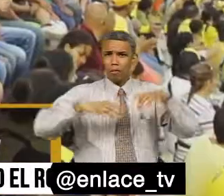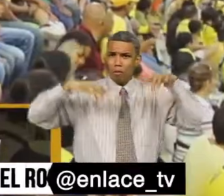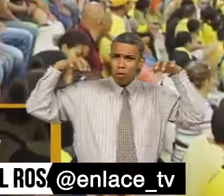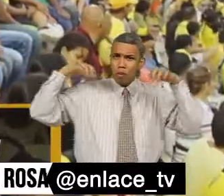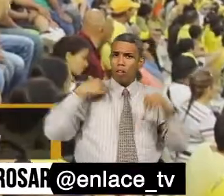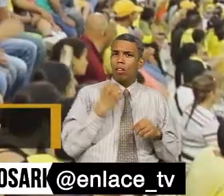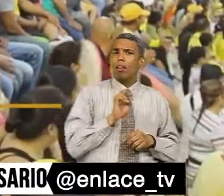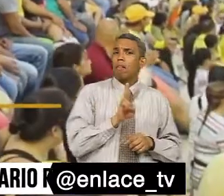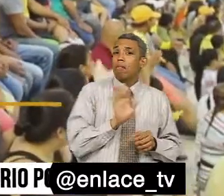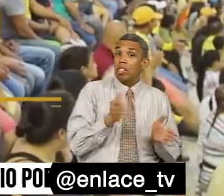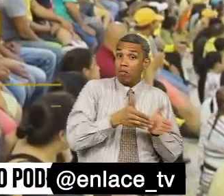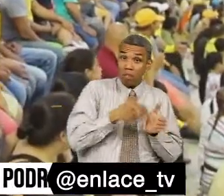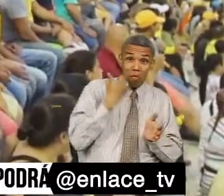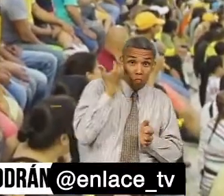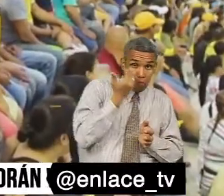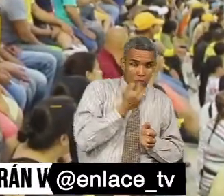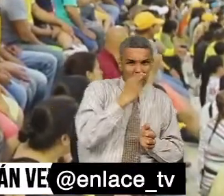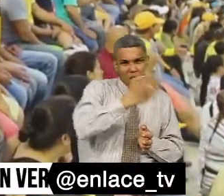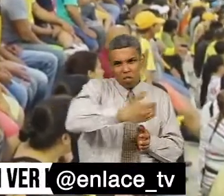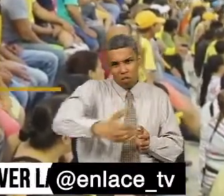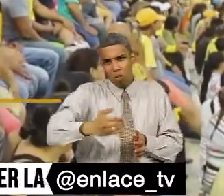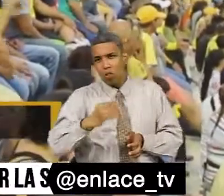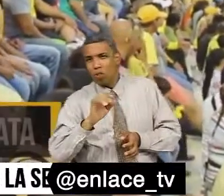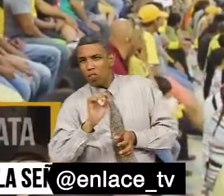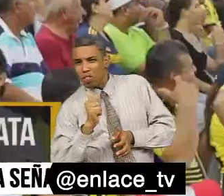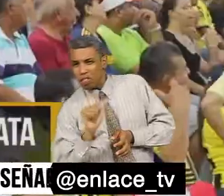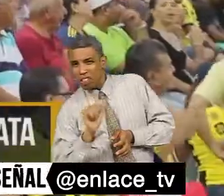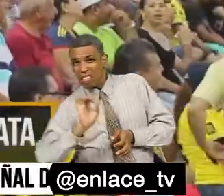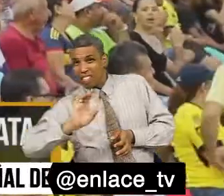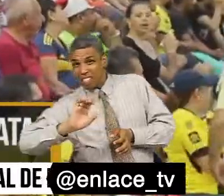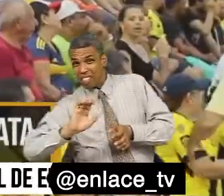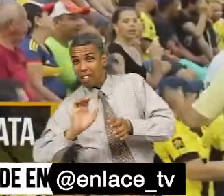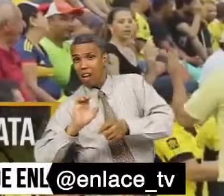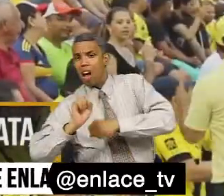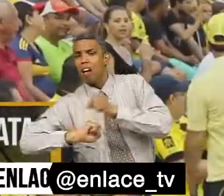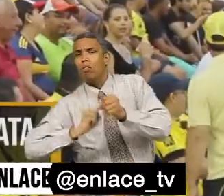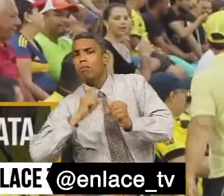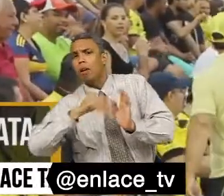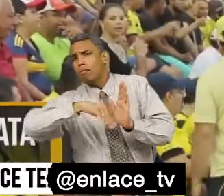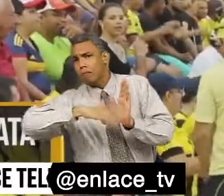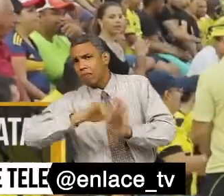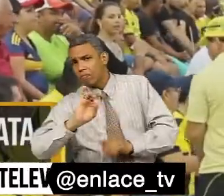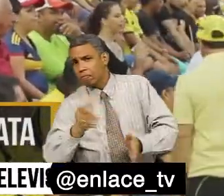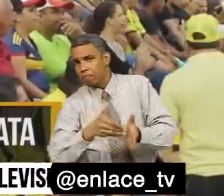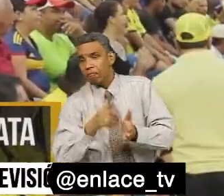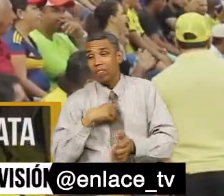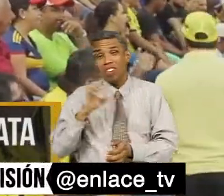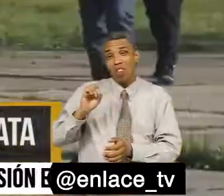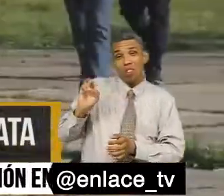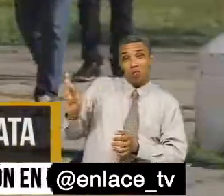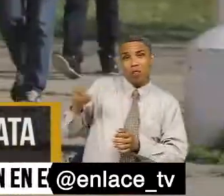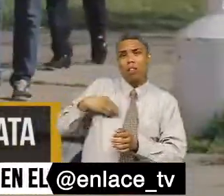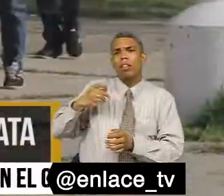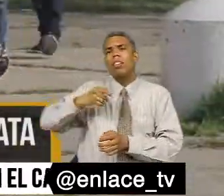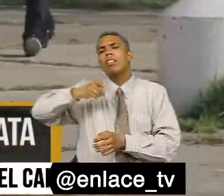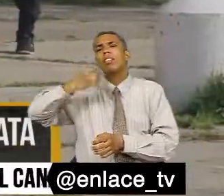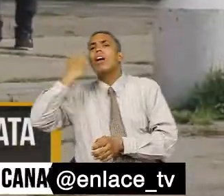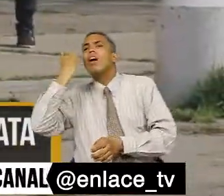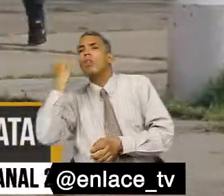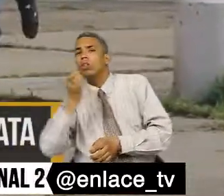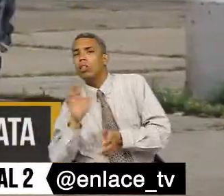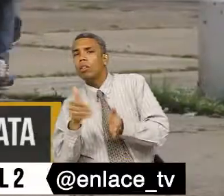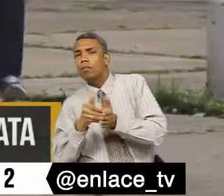mil pesos para adultos y niños entre los 10 y 15 años de edad, será de 15 mil pesos. Entre tanto, oriental, adultos 12 mil y